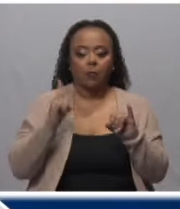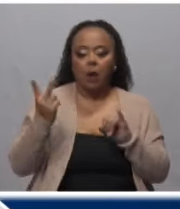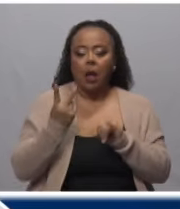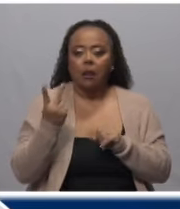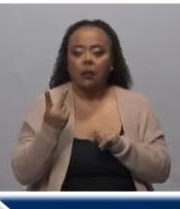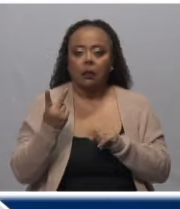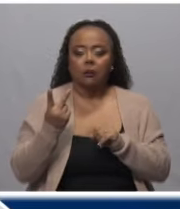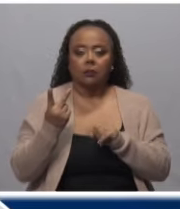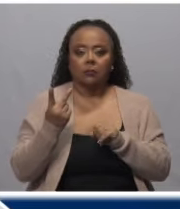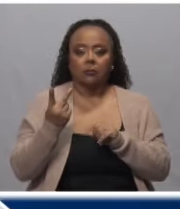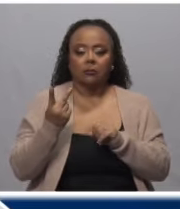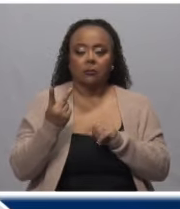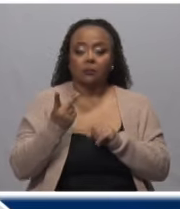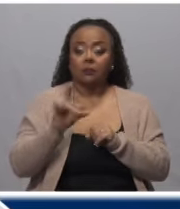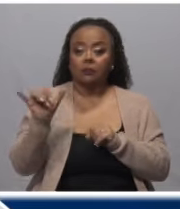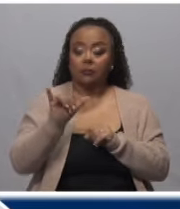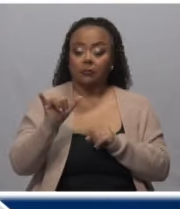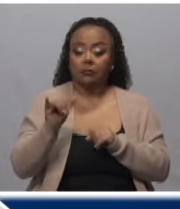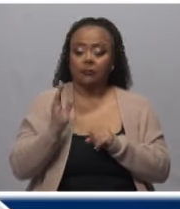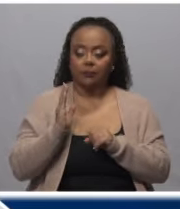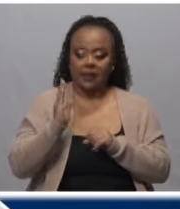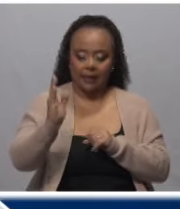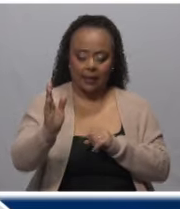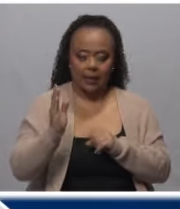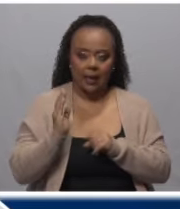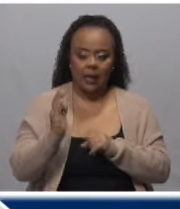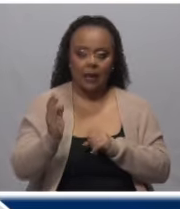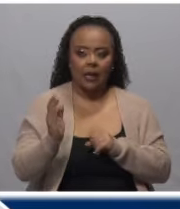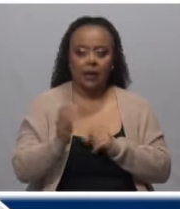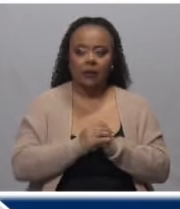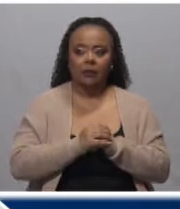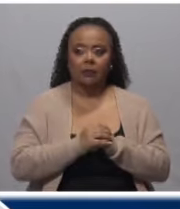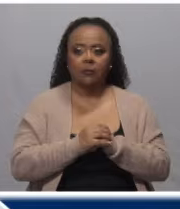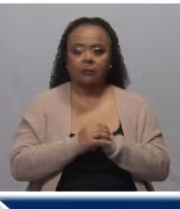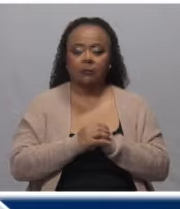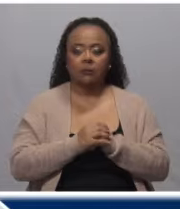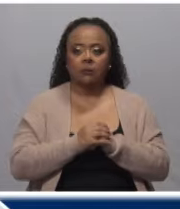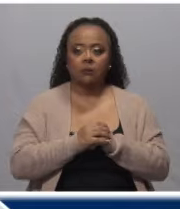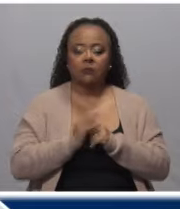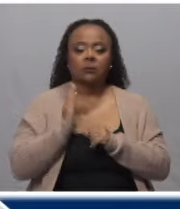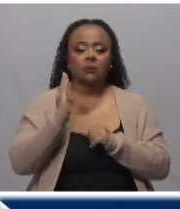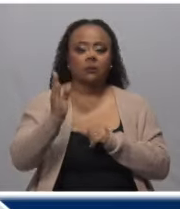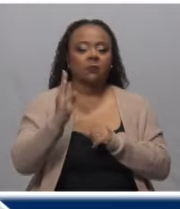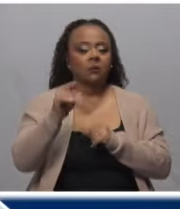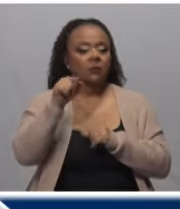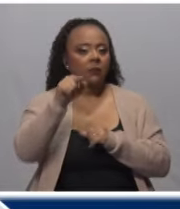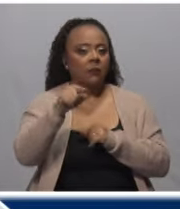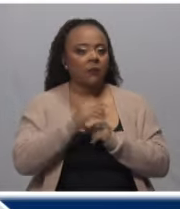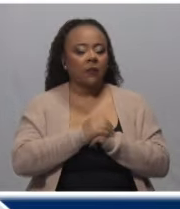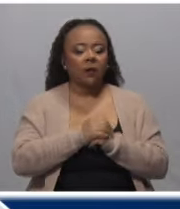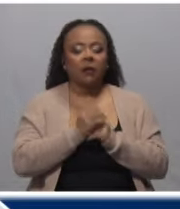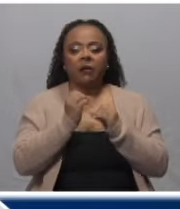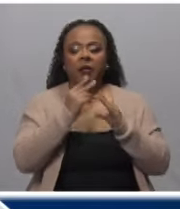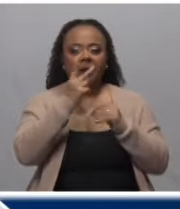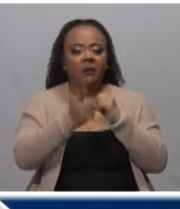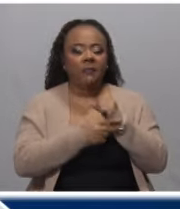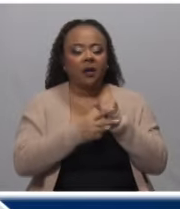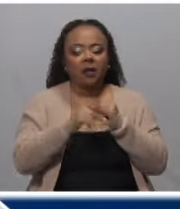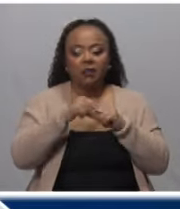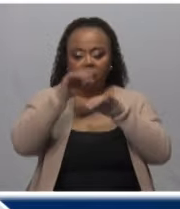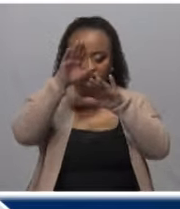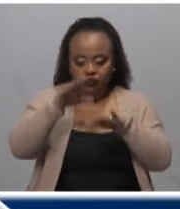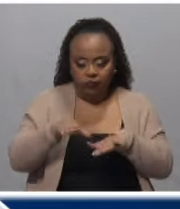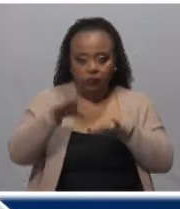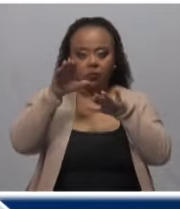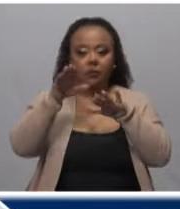volante igual es un lateral eh de de de los laterales que vos muchas veces idealizas en